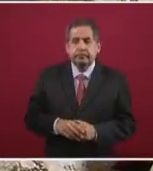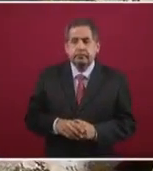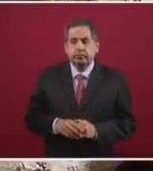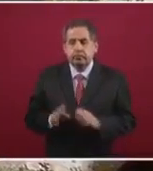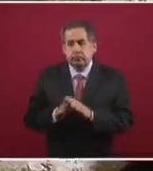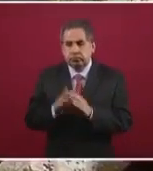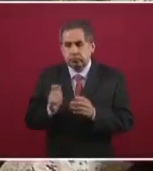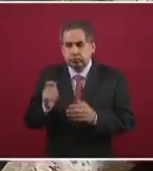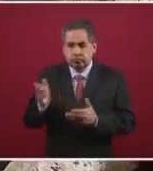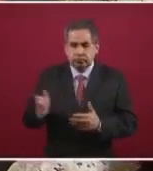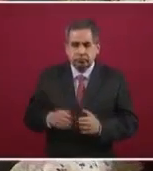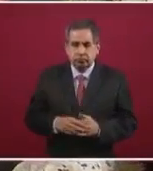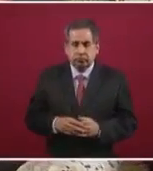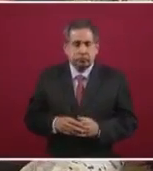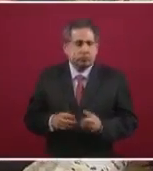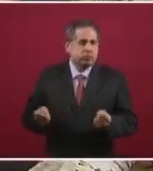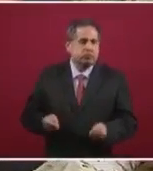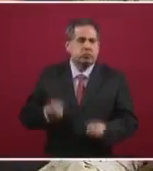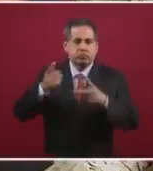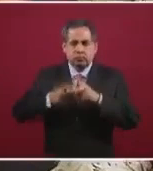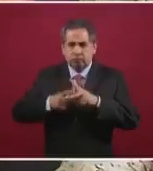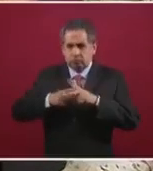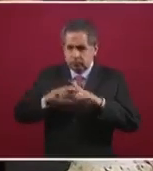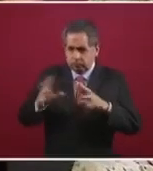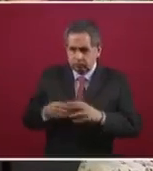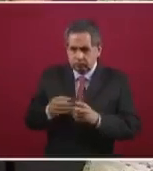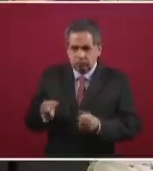lo cuantitativo,